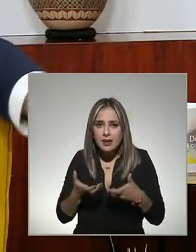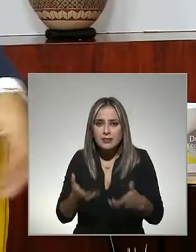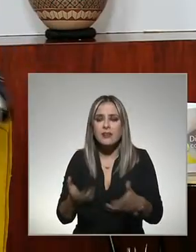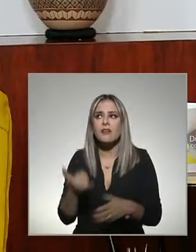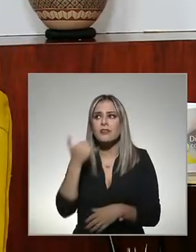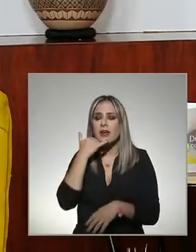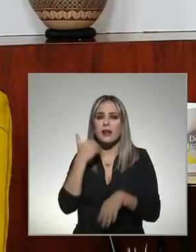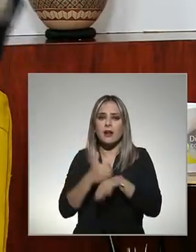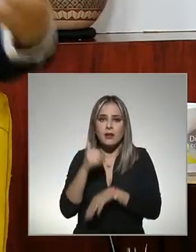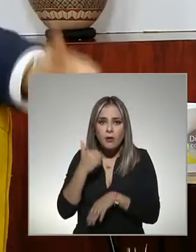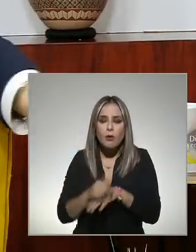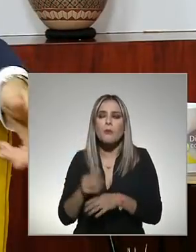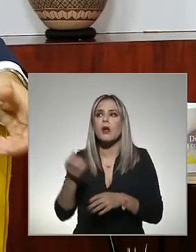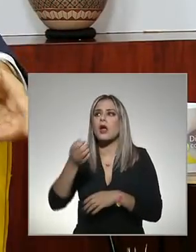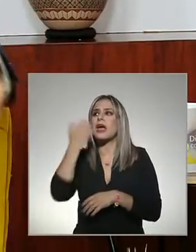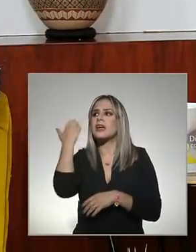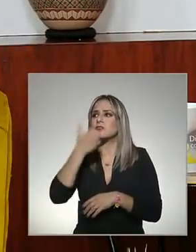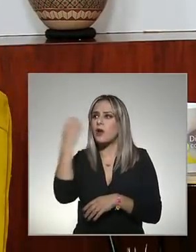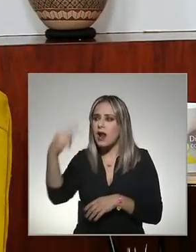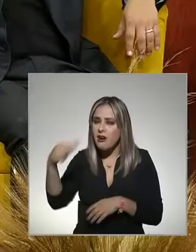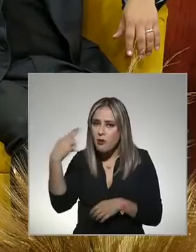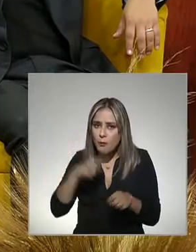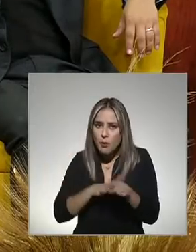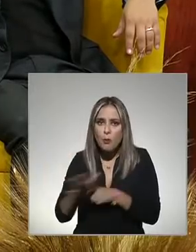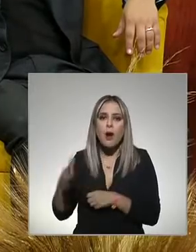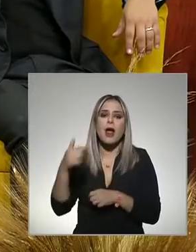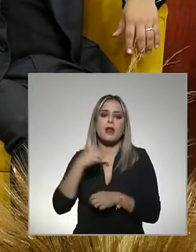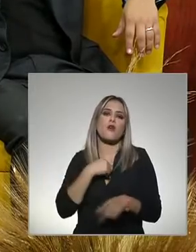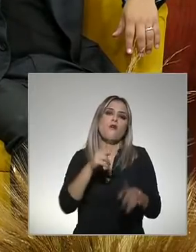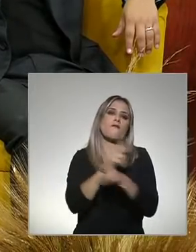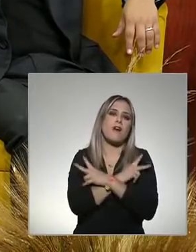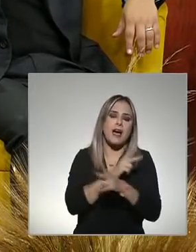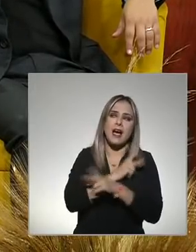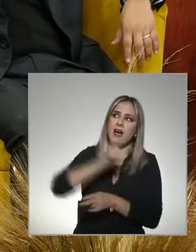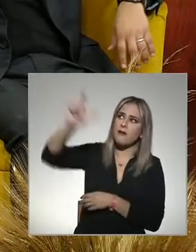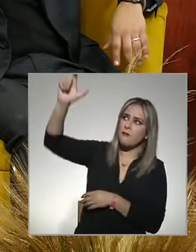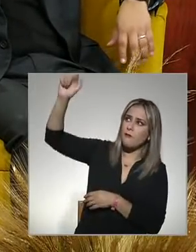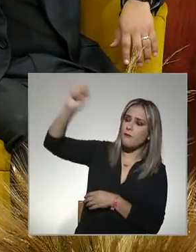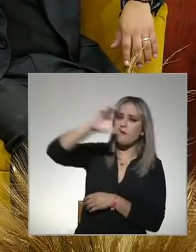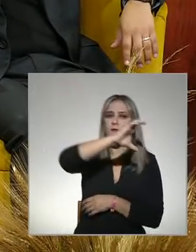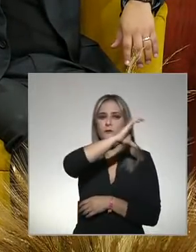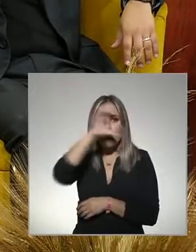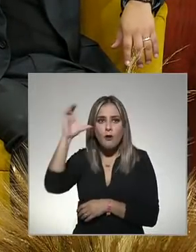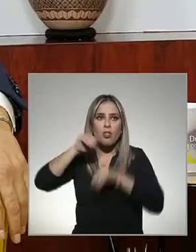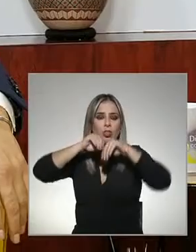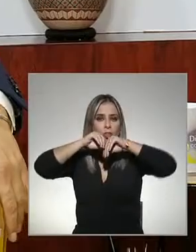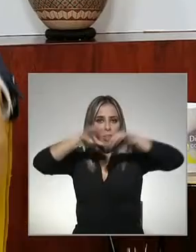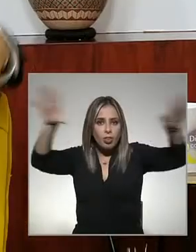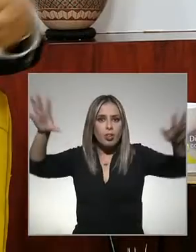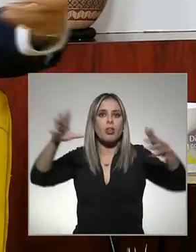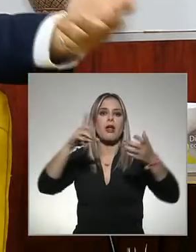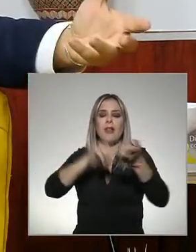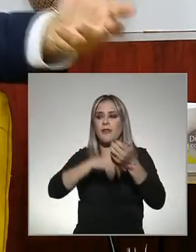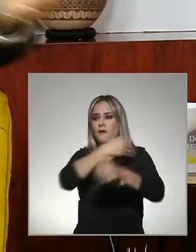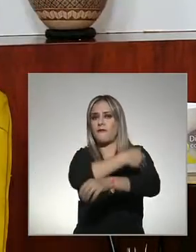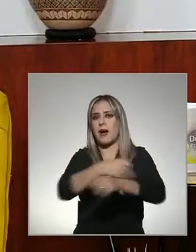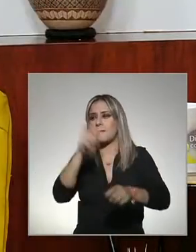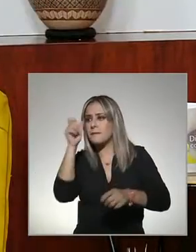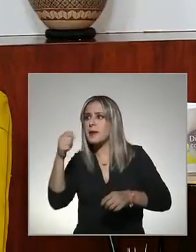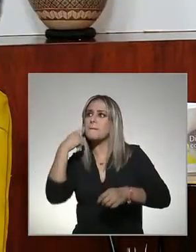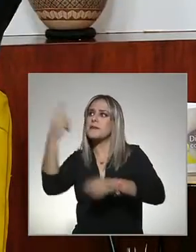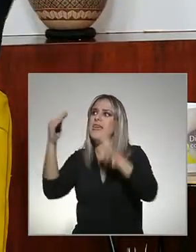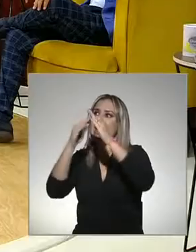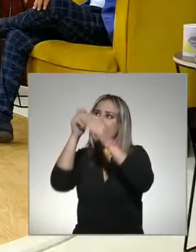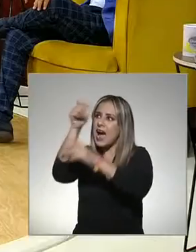nombre de la escuela, dónde estoy, estoy de vacaciones aquí tomándome... Y esta es toda mi familia, esta es mi familia. O sea,